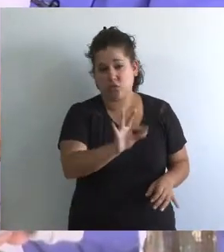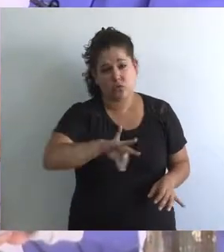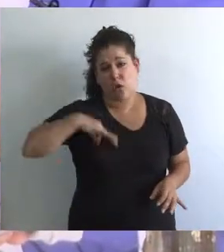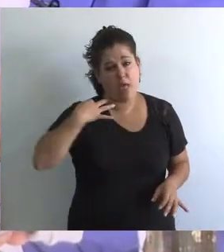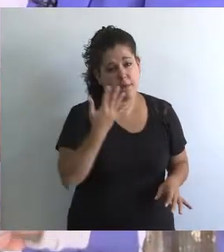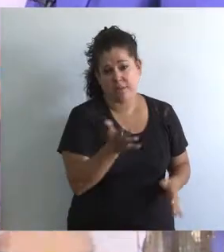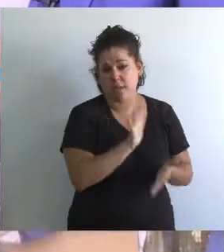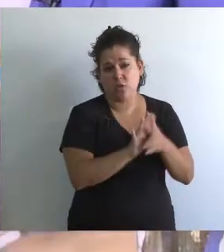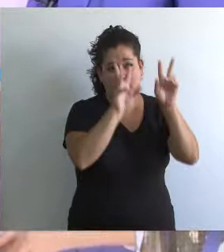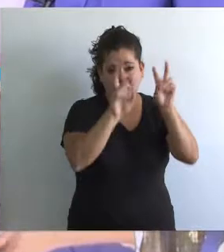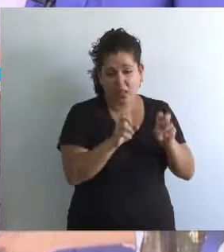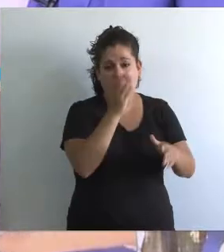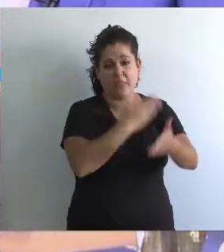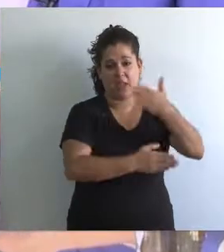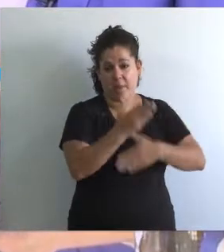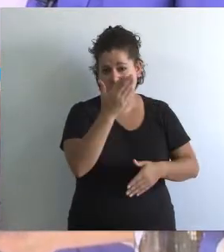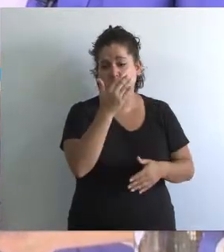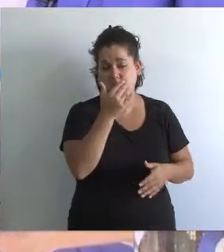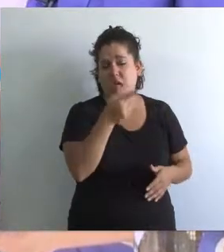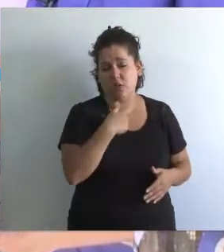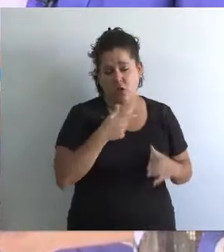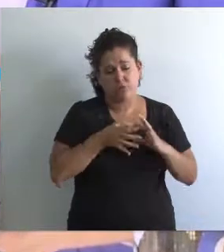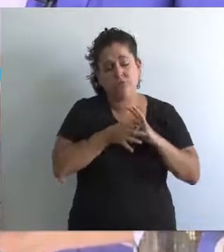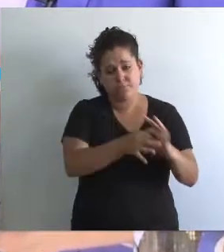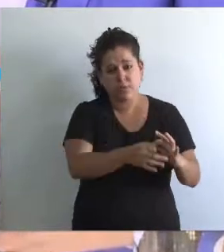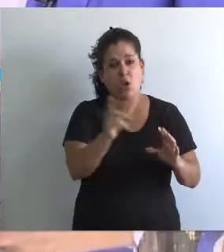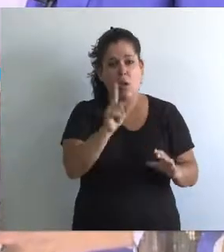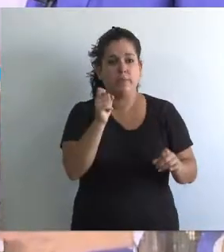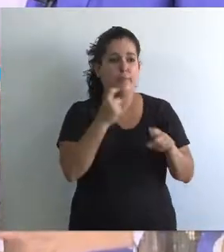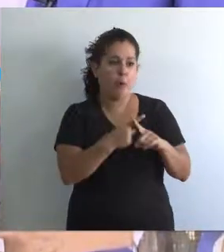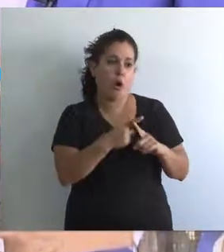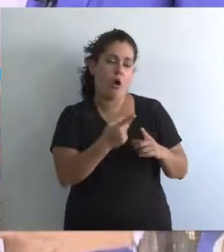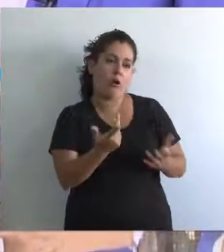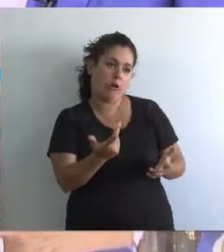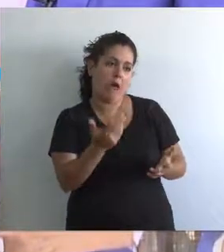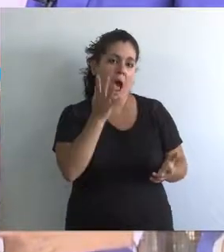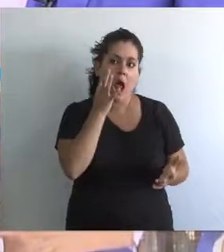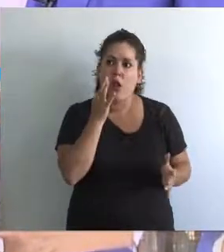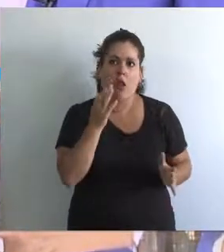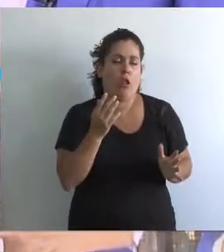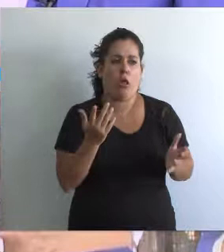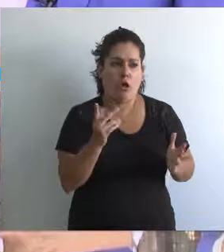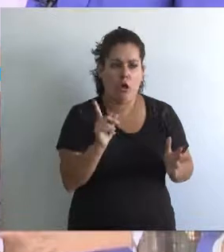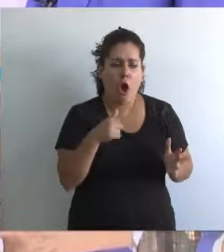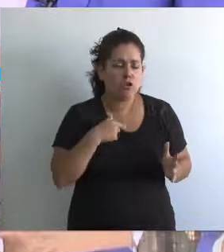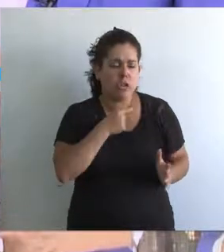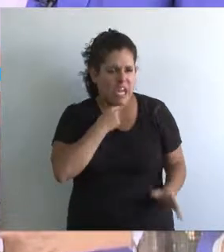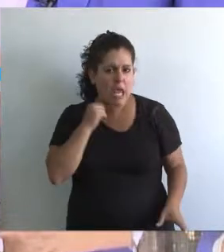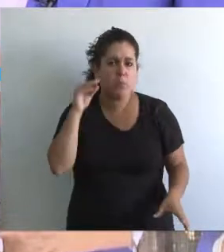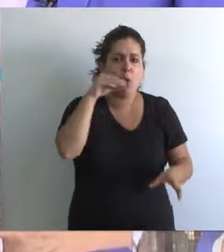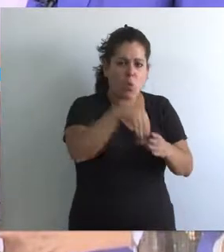gran parte de mi vida en el tema de discapacidad, y no porque sea profesional en la materia, sino por una cuestión de actitud,